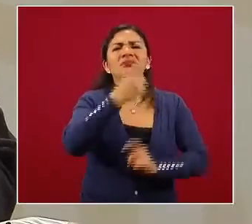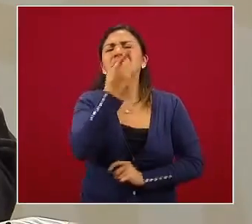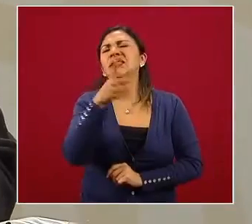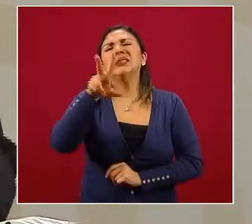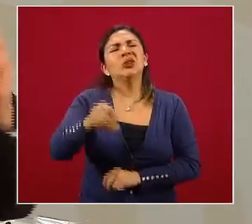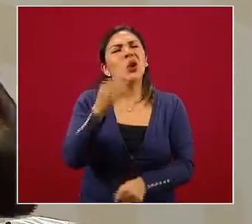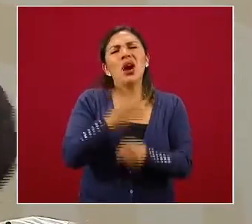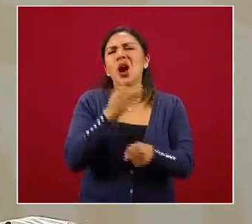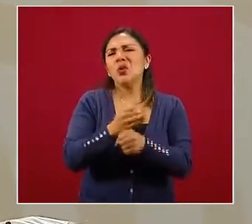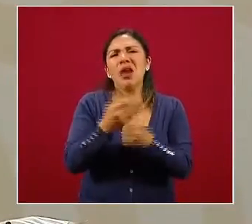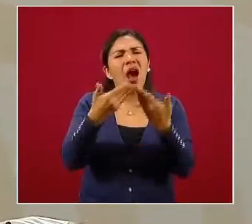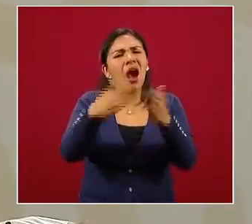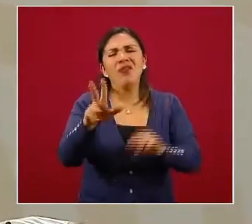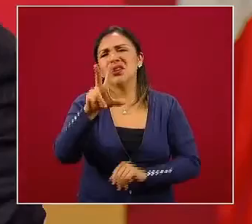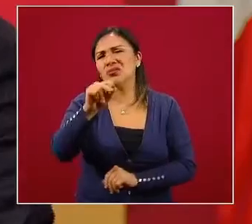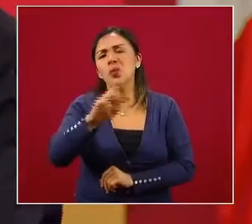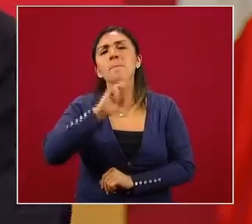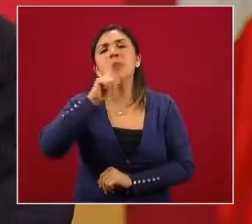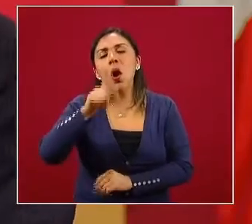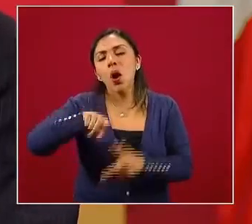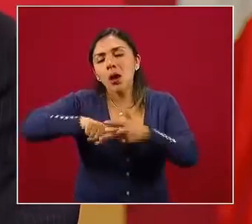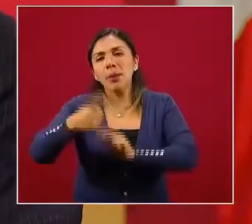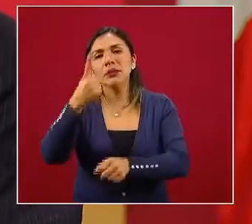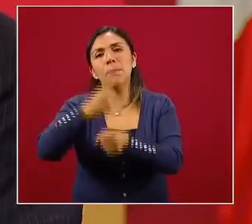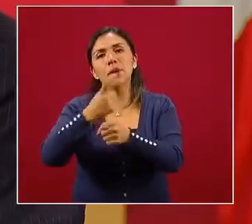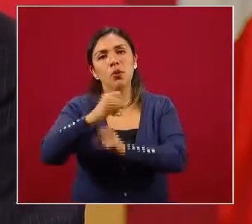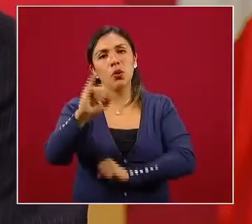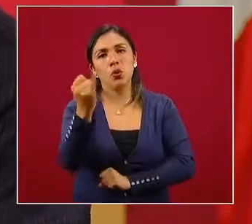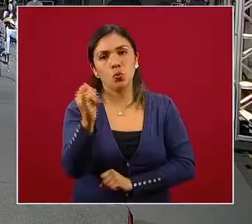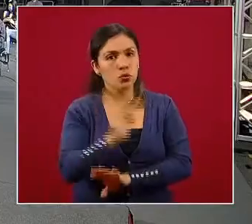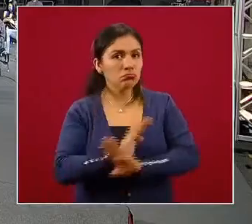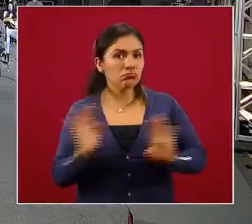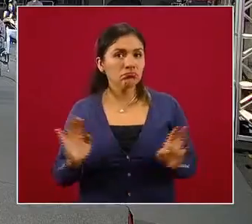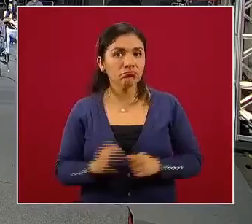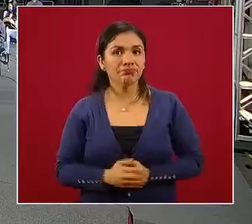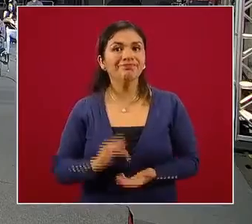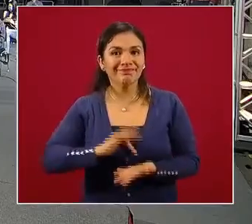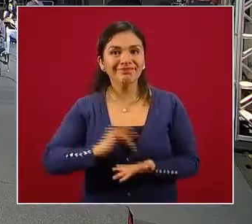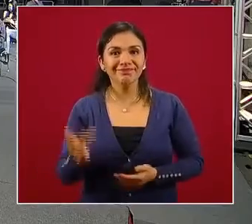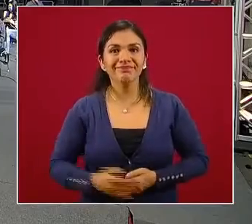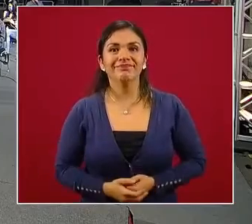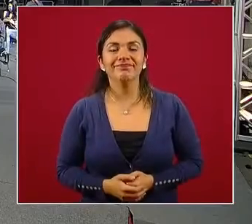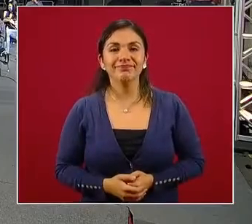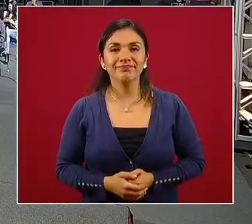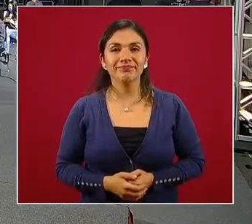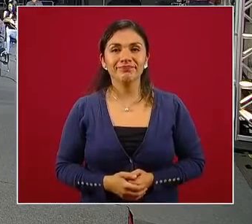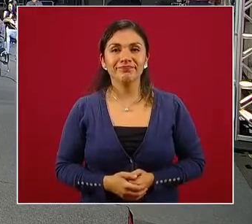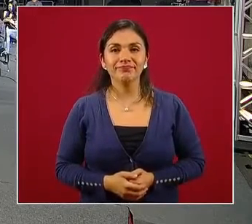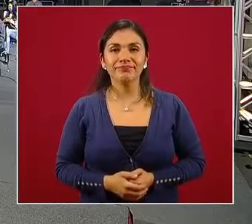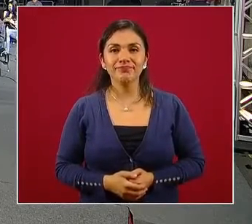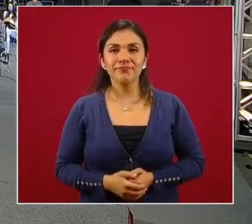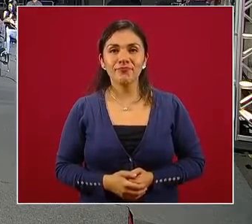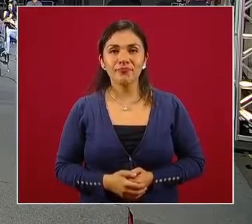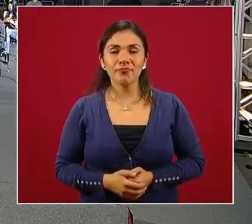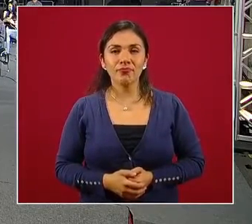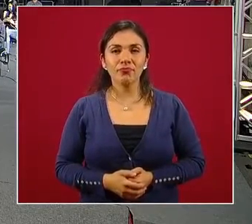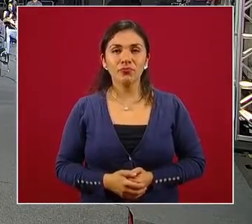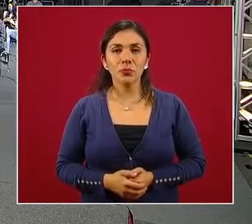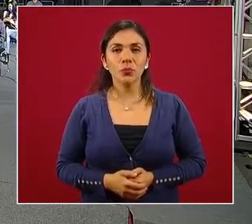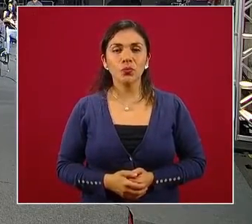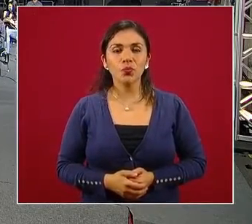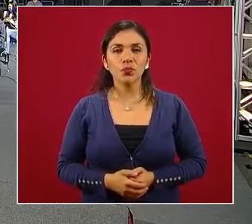hacerlo ahorita, lo hacemos el 1 de junio. Muchas gracias. Araceli de Canal 11 y